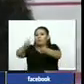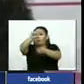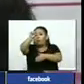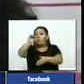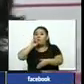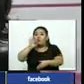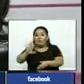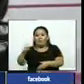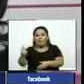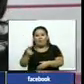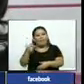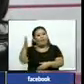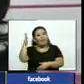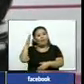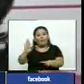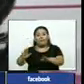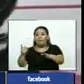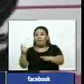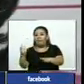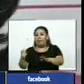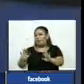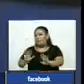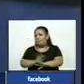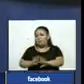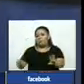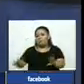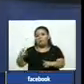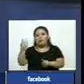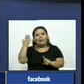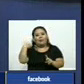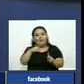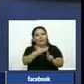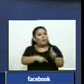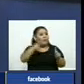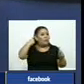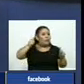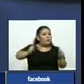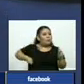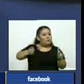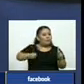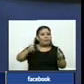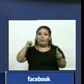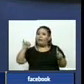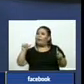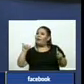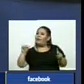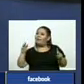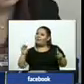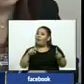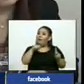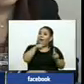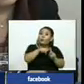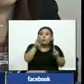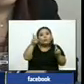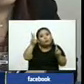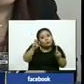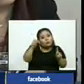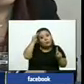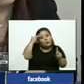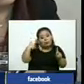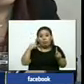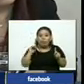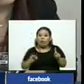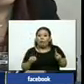catalogó como una falta a la supuesta agresión sexual que se le imputa al magistrado Eduardo Jaime Escalante por presuntamente tocar a una menor de